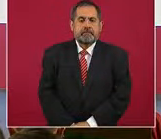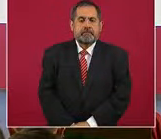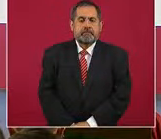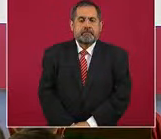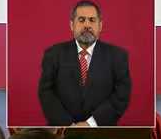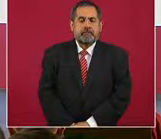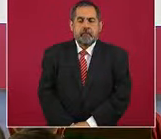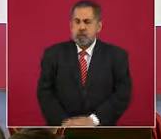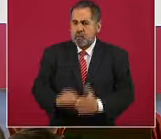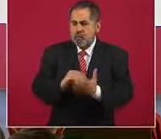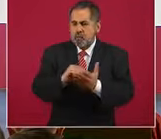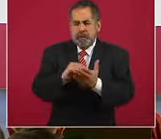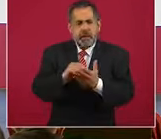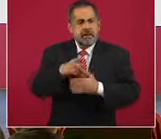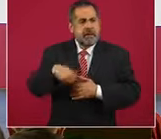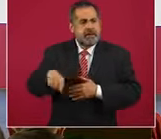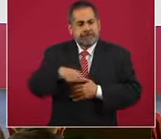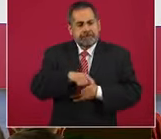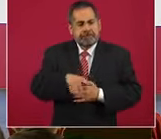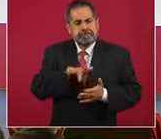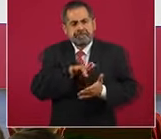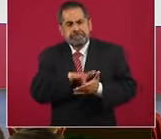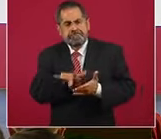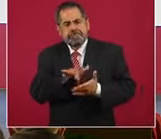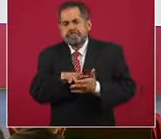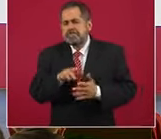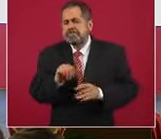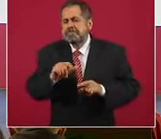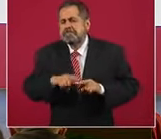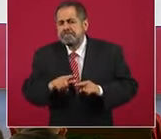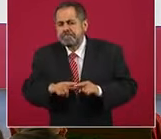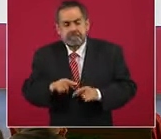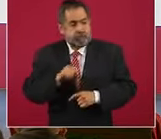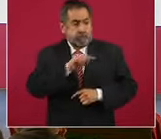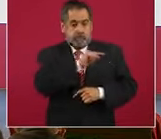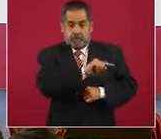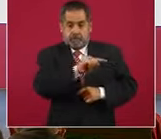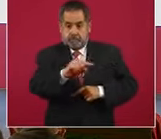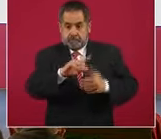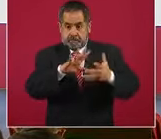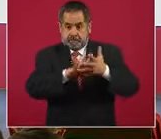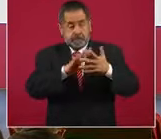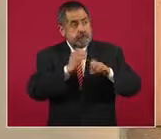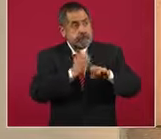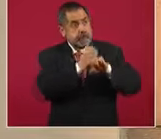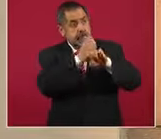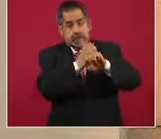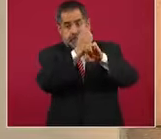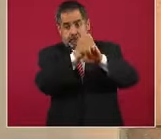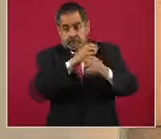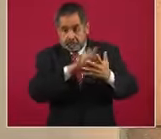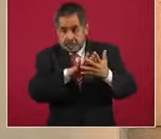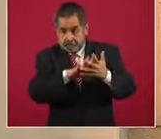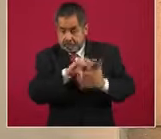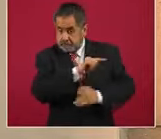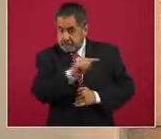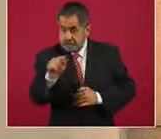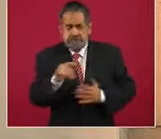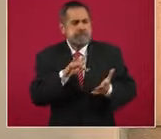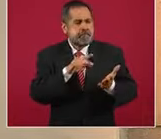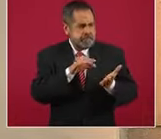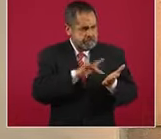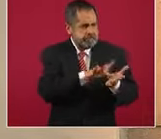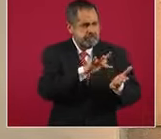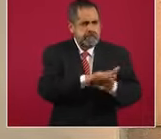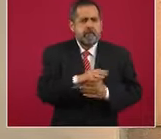sigue apoyando a los sistemas penitenciarios estatales y se han trasladado durante